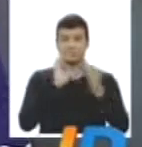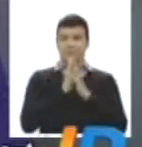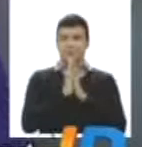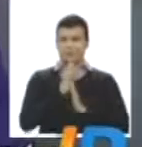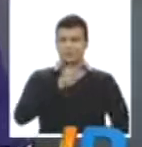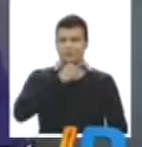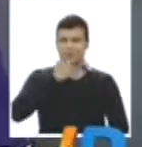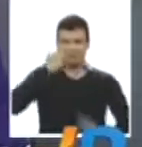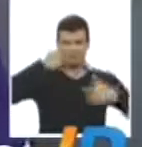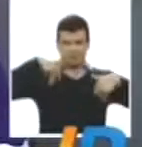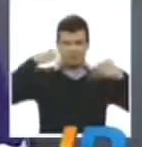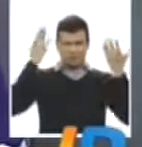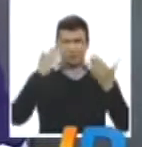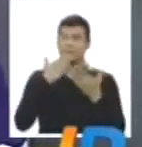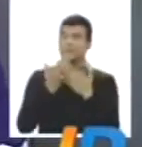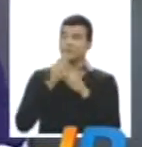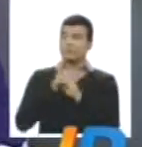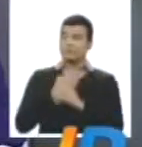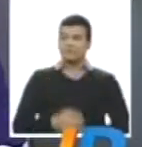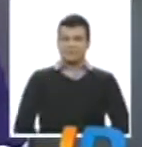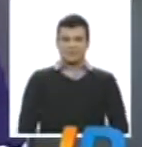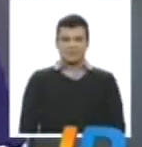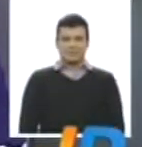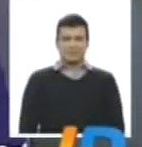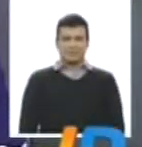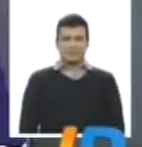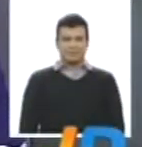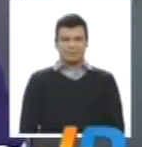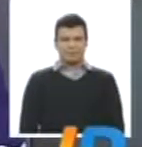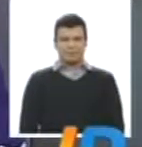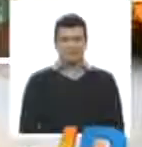las noticias del entretenimiento con Lorena Balmas. Lorena, buenas noches.